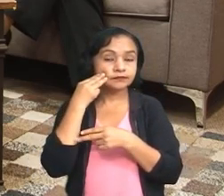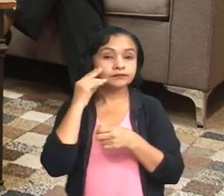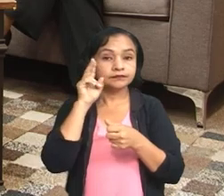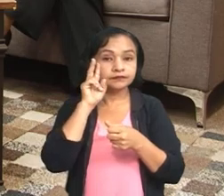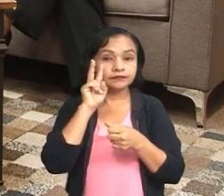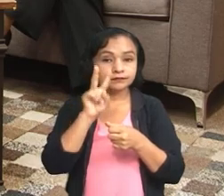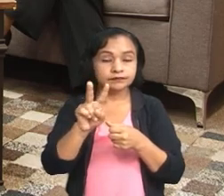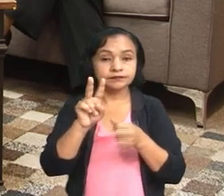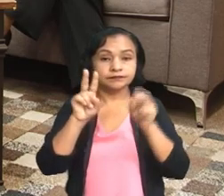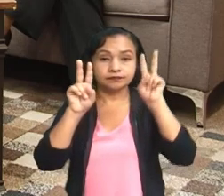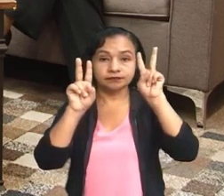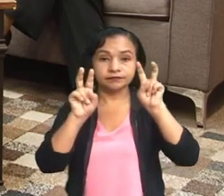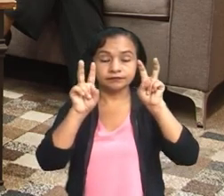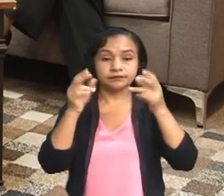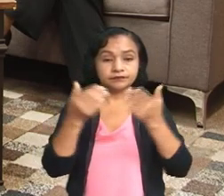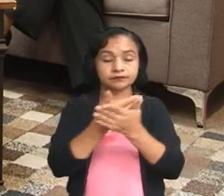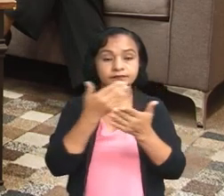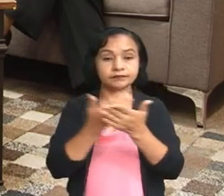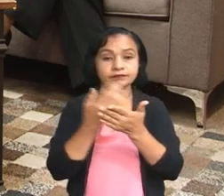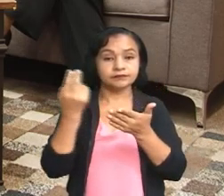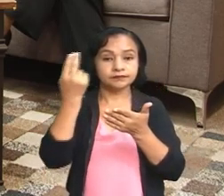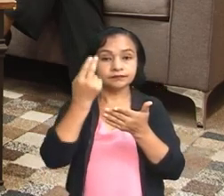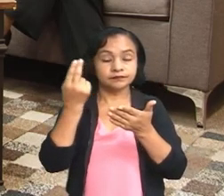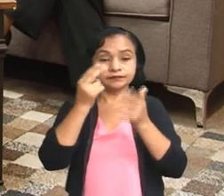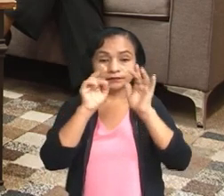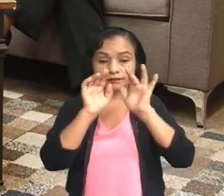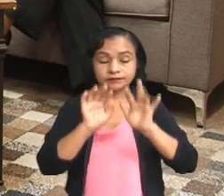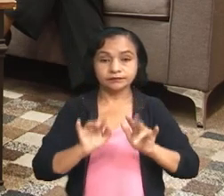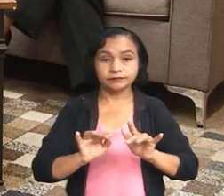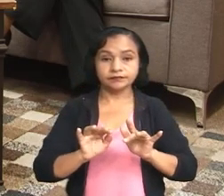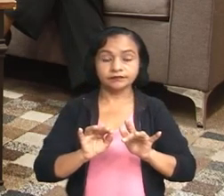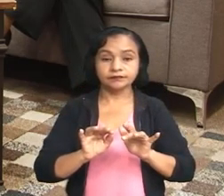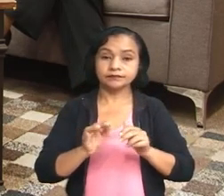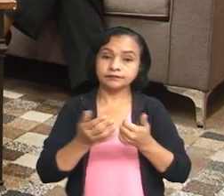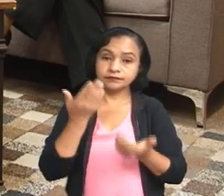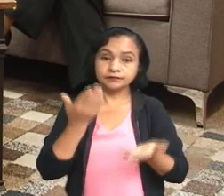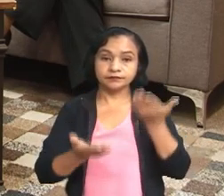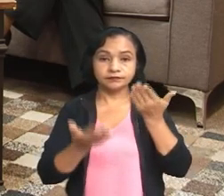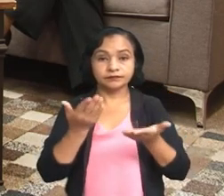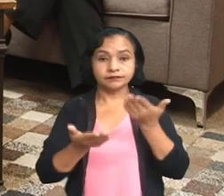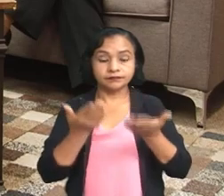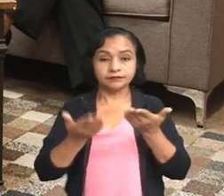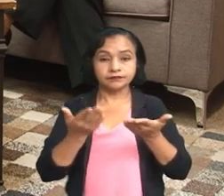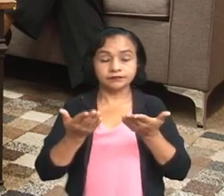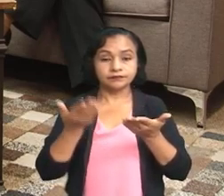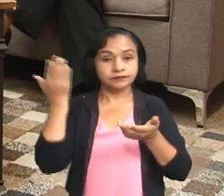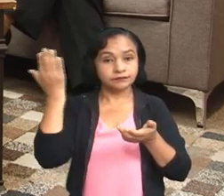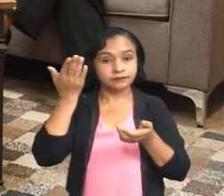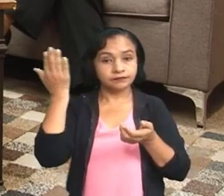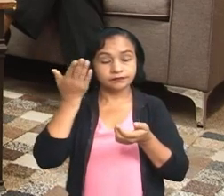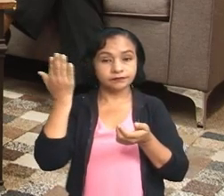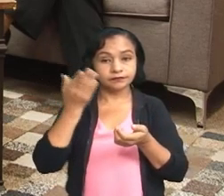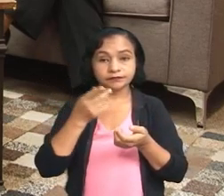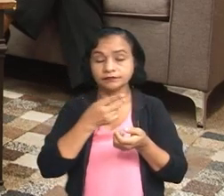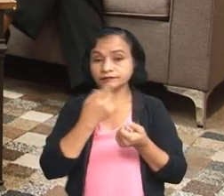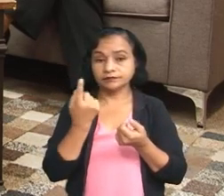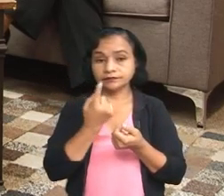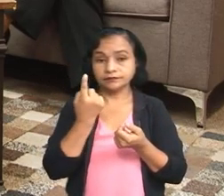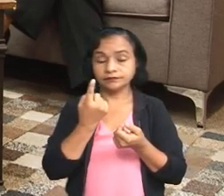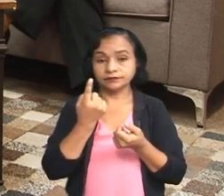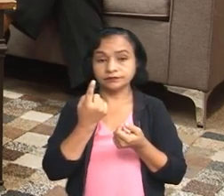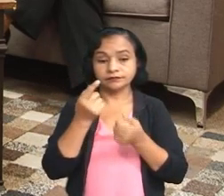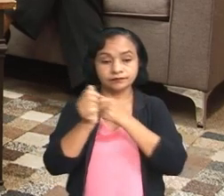con las nuevas tecnologías, porque puede ser que también la teleconferencia no sea solamente